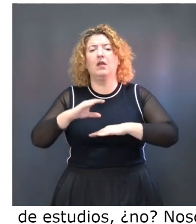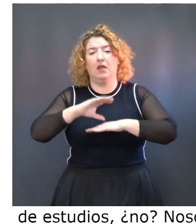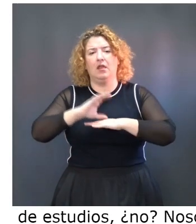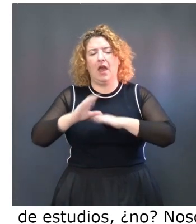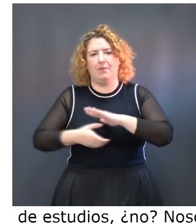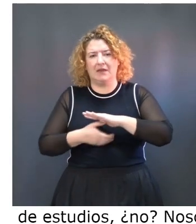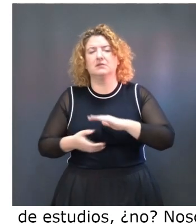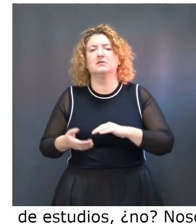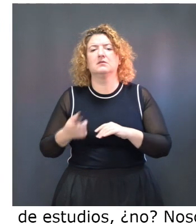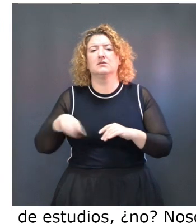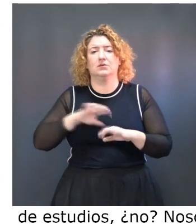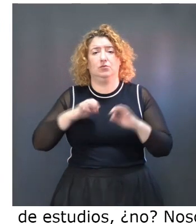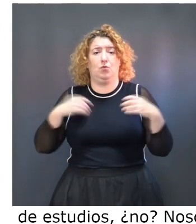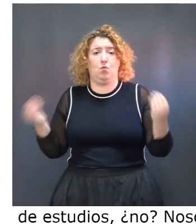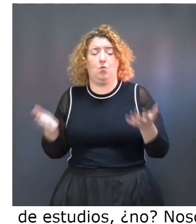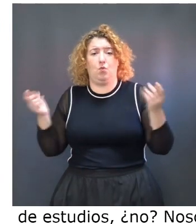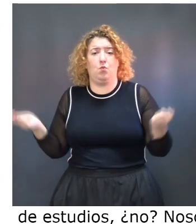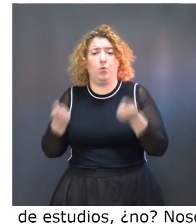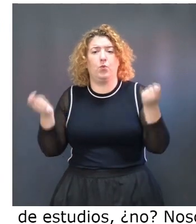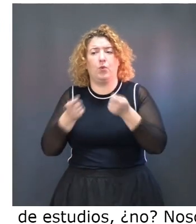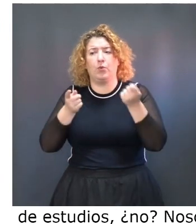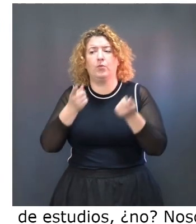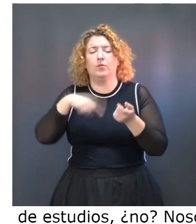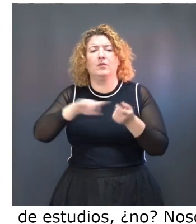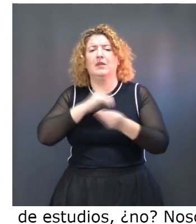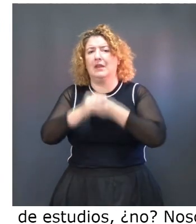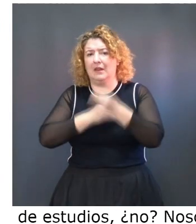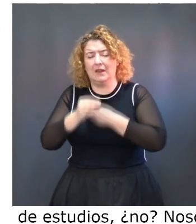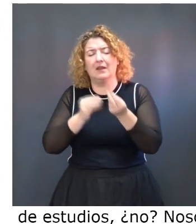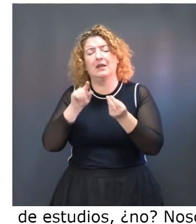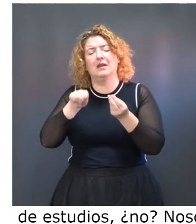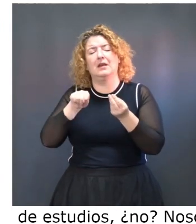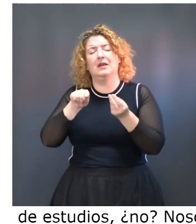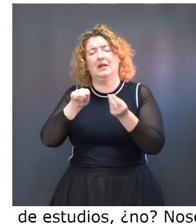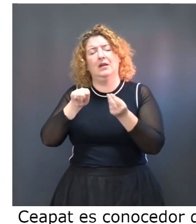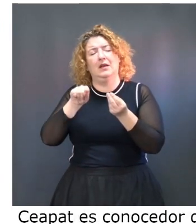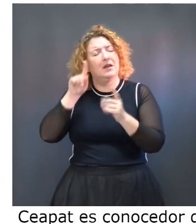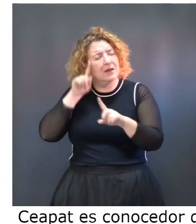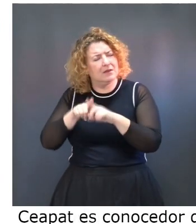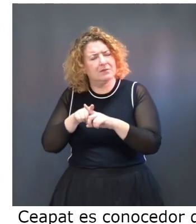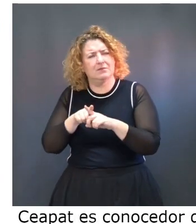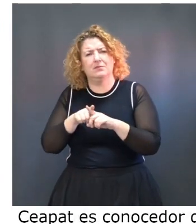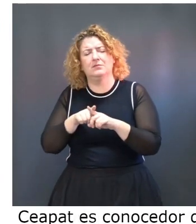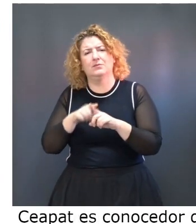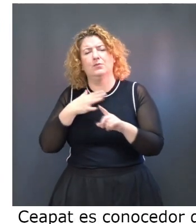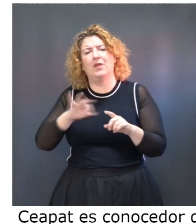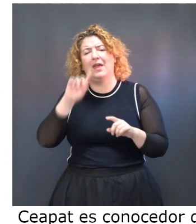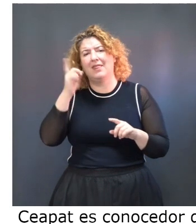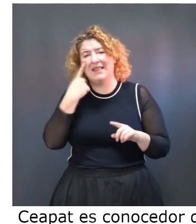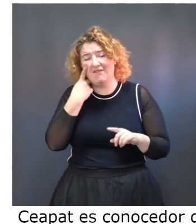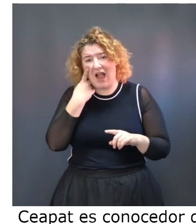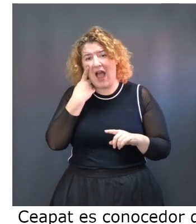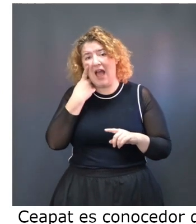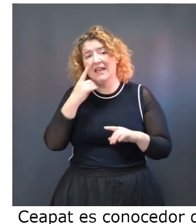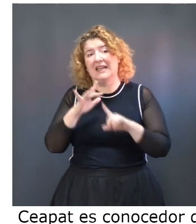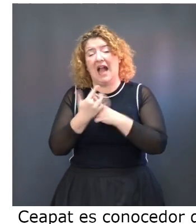ahora promocionando, su realización va en esta línea también, ¿no? O sea, que se puede identificar, y en el caso de